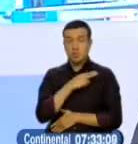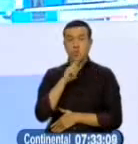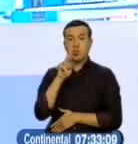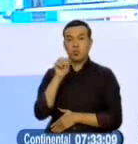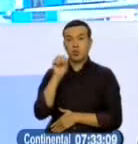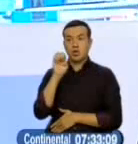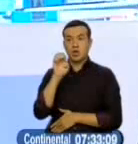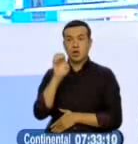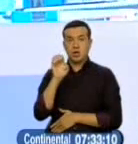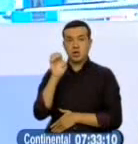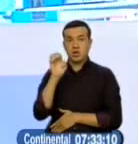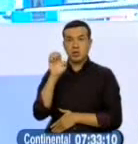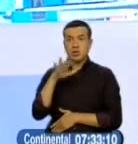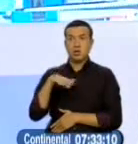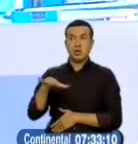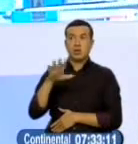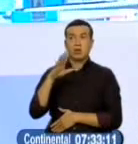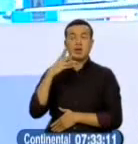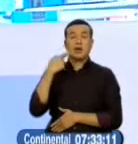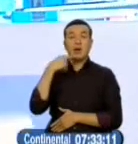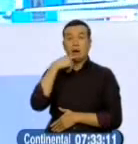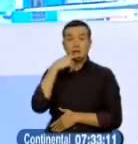que está en el Cañar,